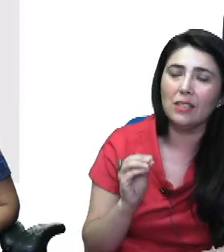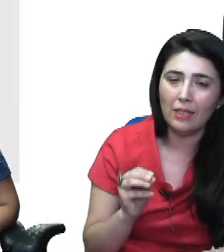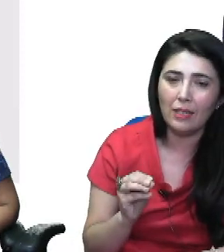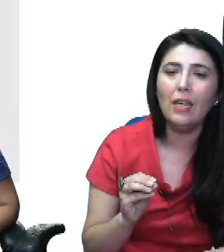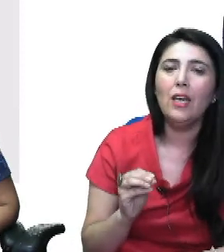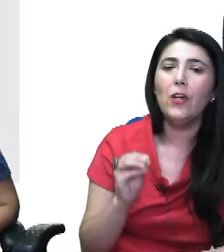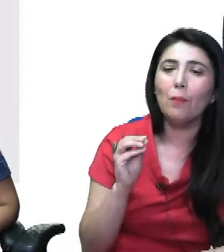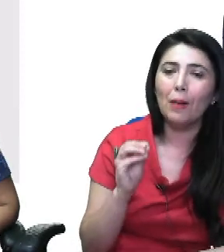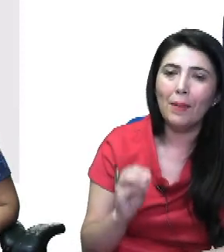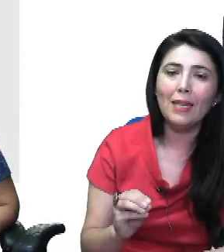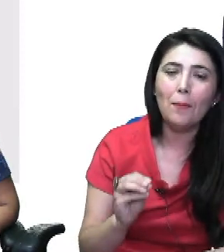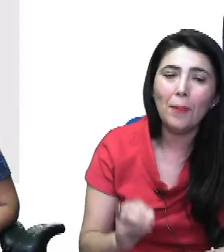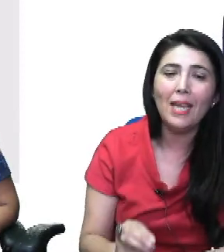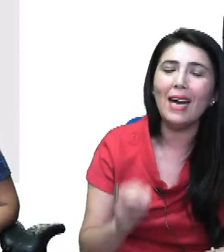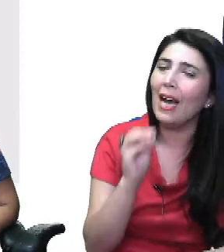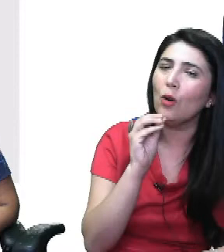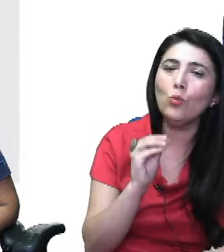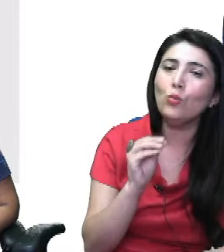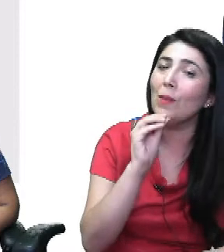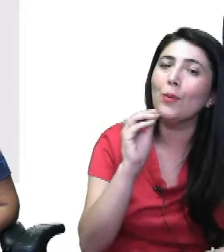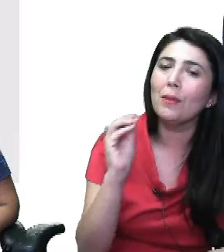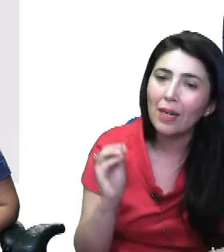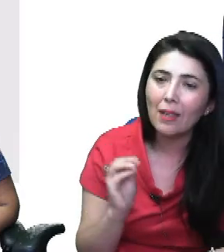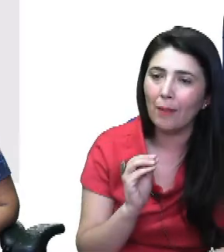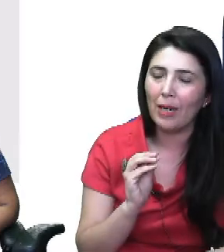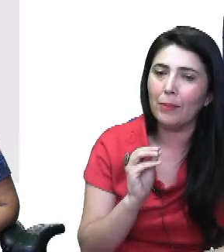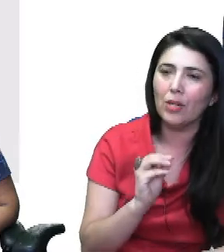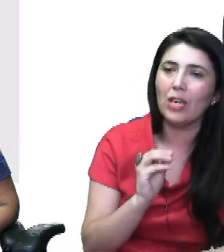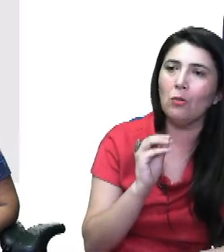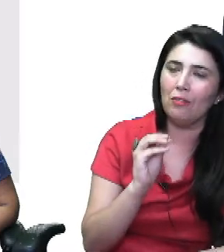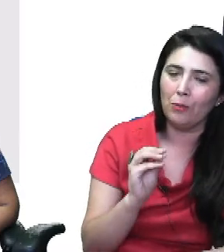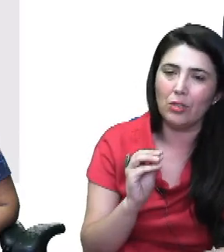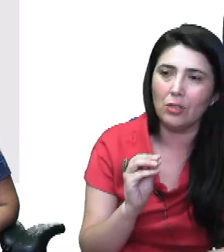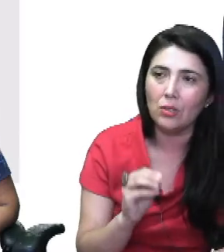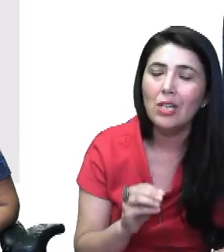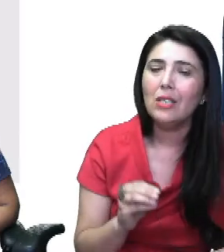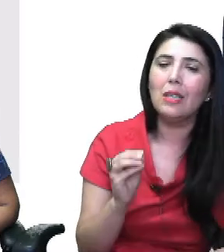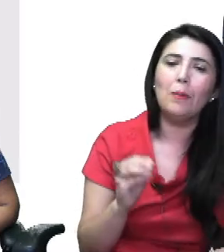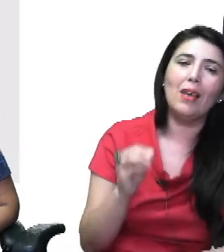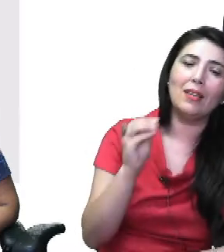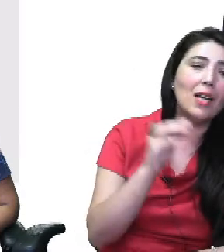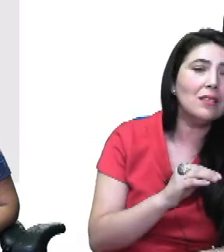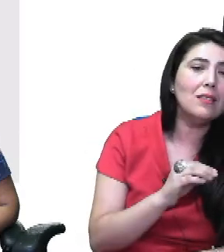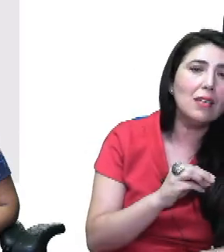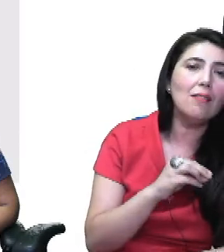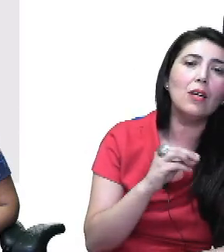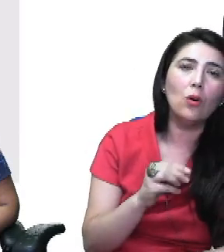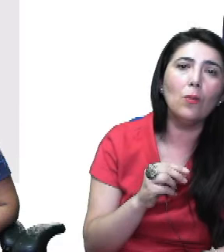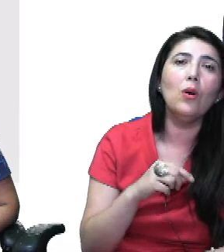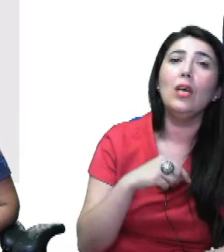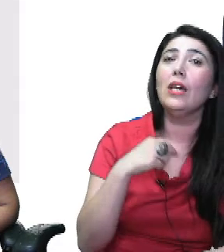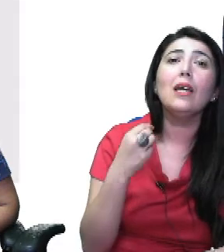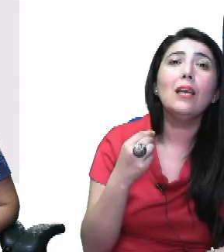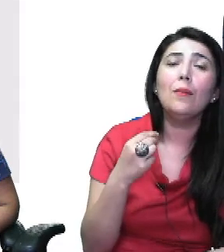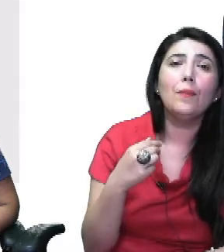emergencia y desastre normalmente implica algún tipo de pérdida para las personas que lo vivimos, ¿cierto? Desde pérdidas tan sensibles